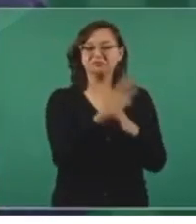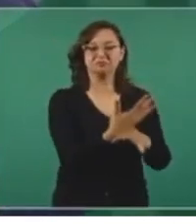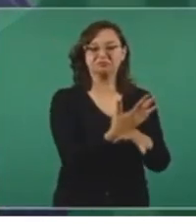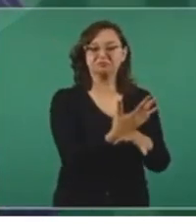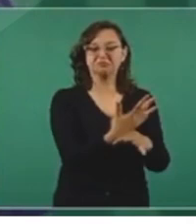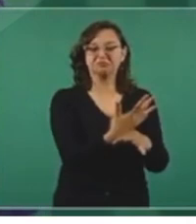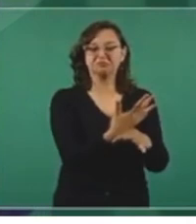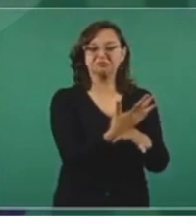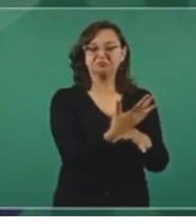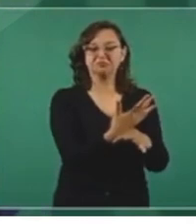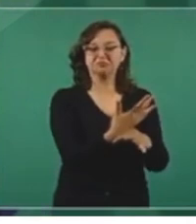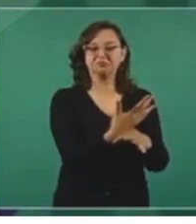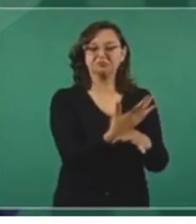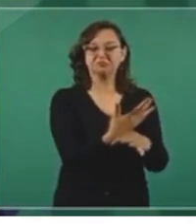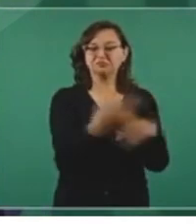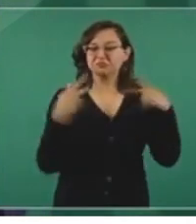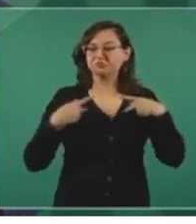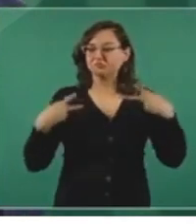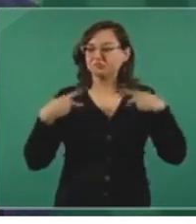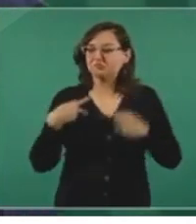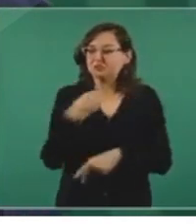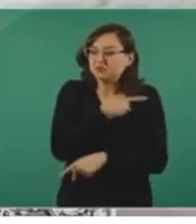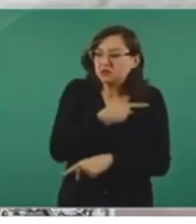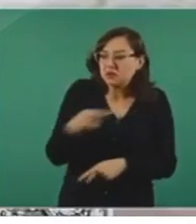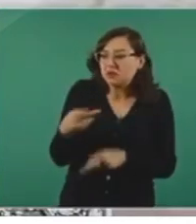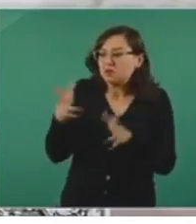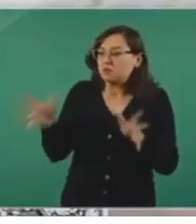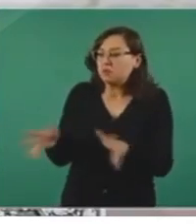de ayudarse a los pobres.